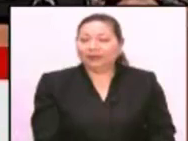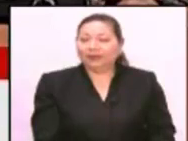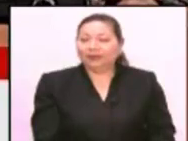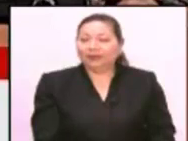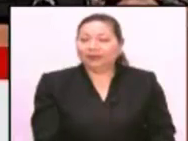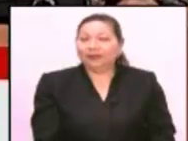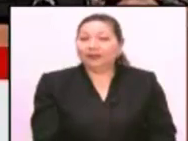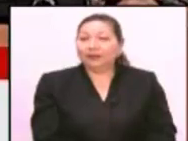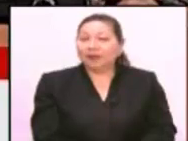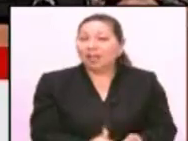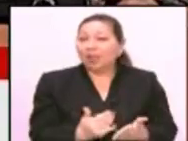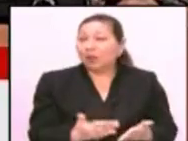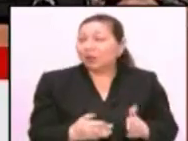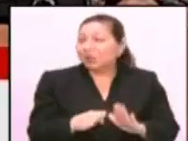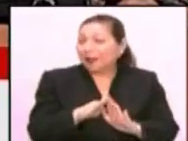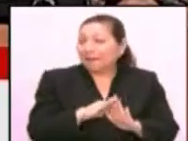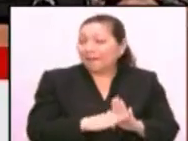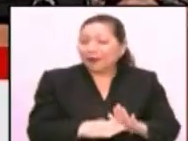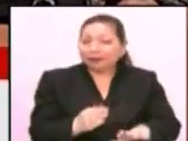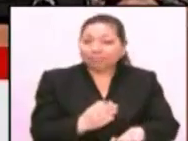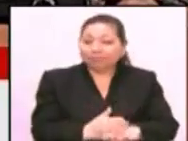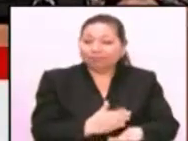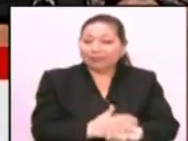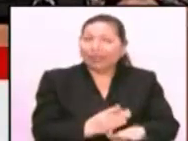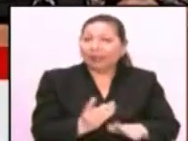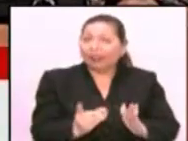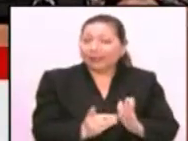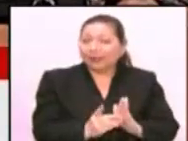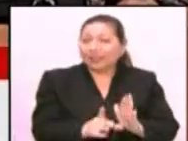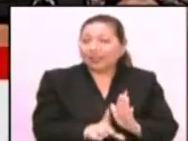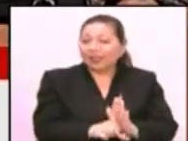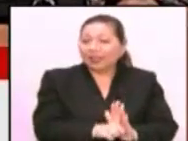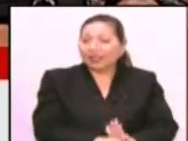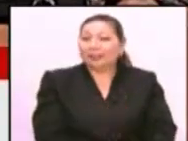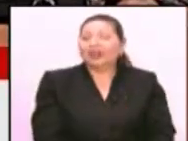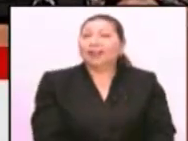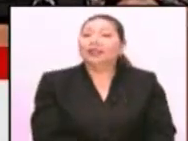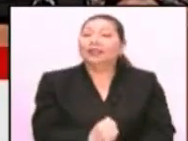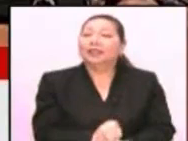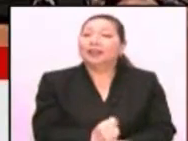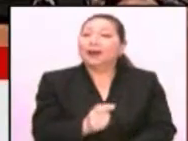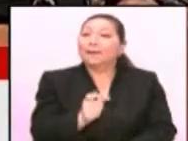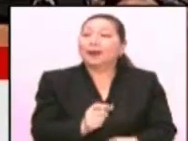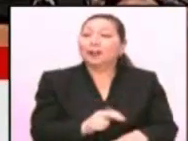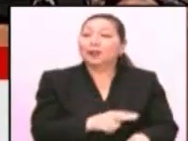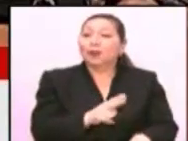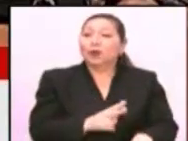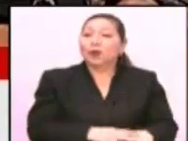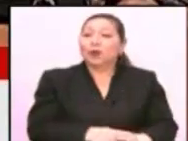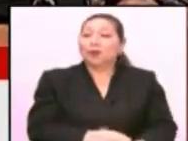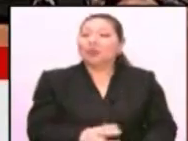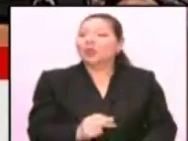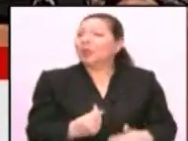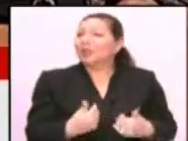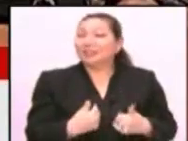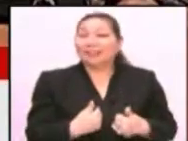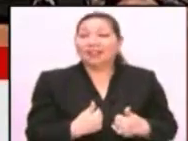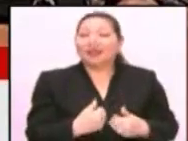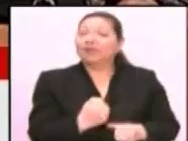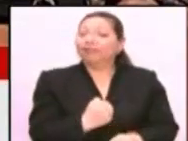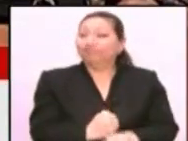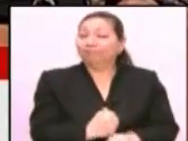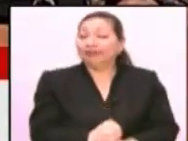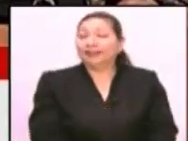es lo que las condiciones mínimas para el desarrollo que establece el decreto legislativo, que el trabajo de las personas naturales o jurídicas no tenga un